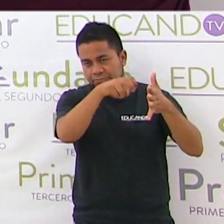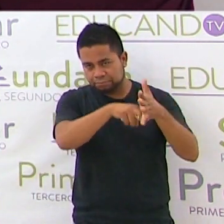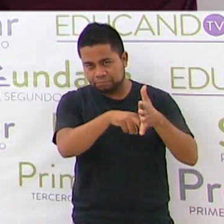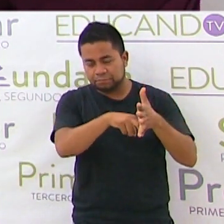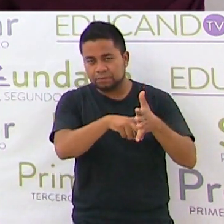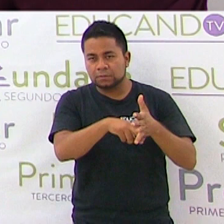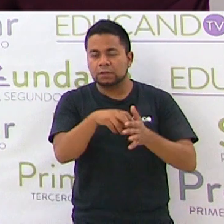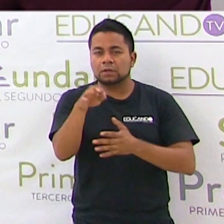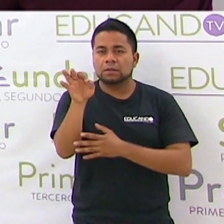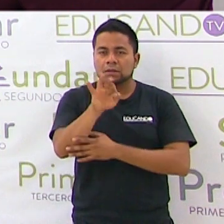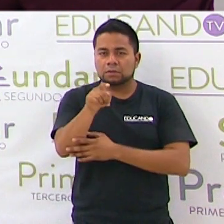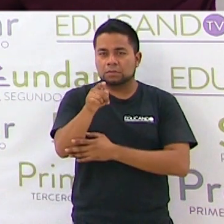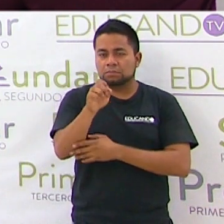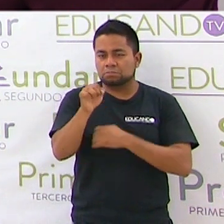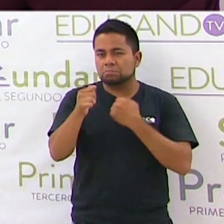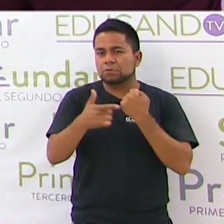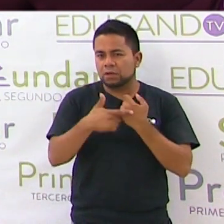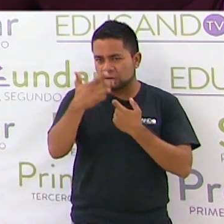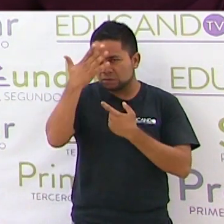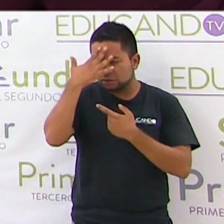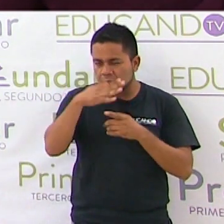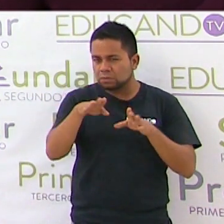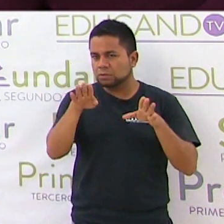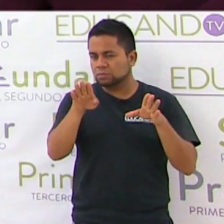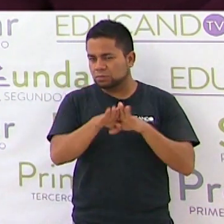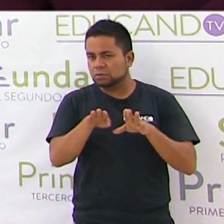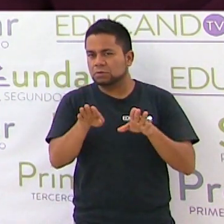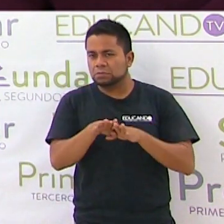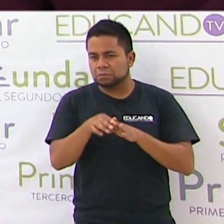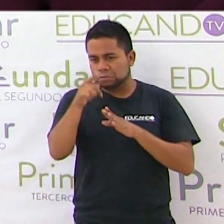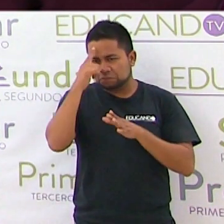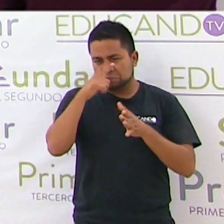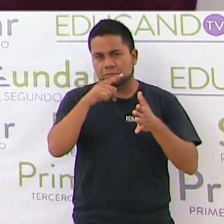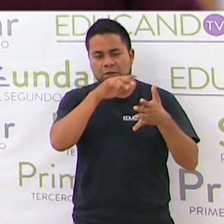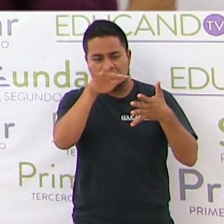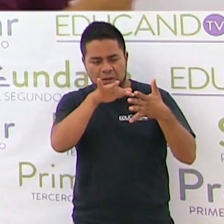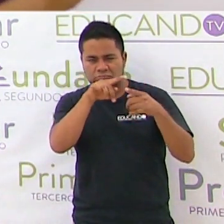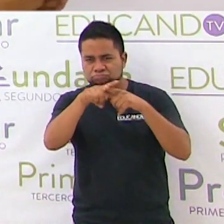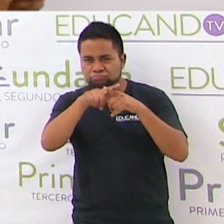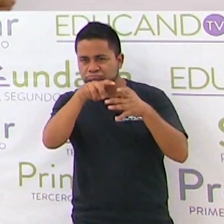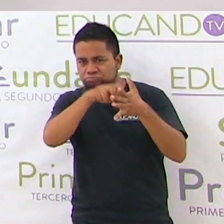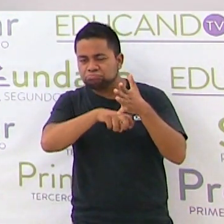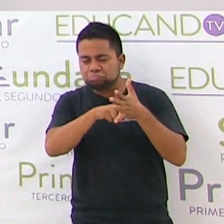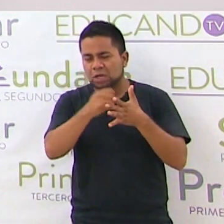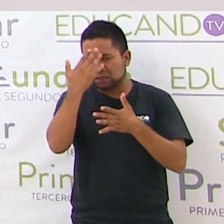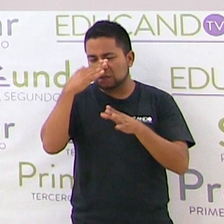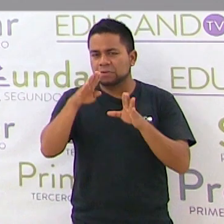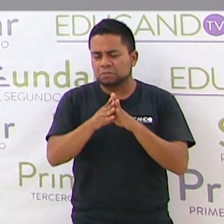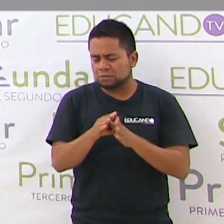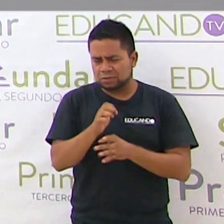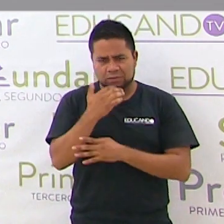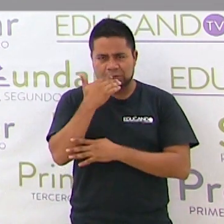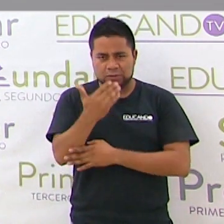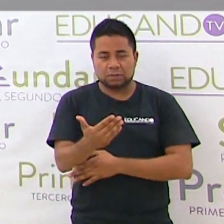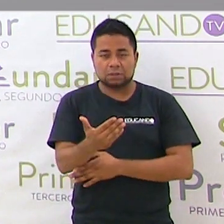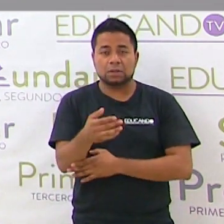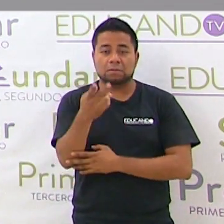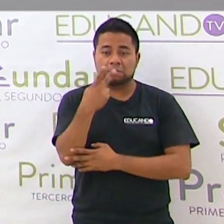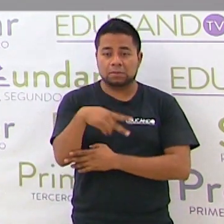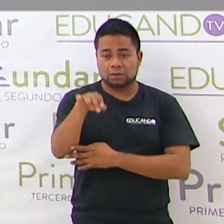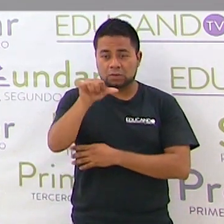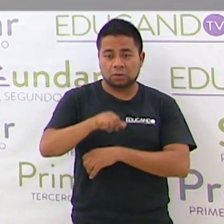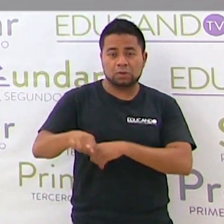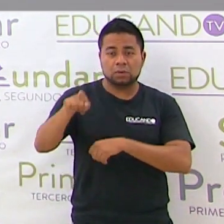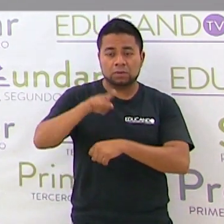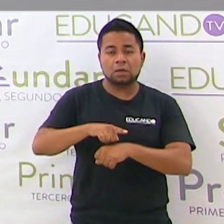ustedes ya tienen alguna estrategia para corregir textos. ¿Está bien? Está bien. Sin embargo, el día de hoy yo